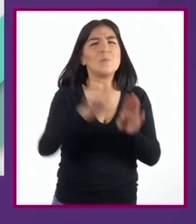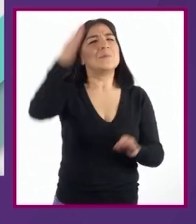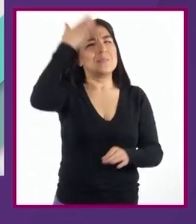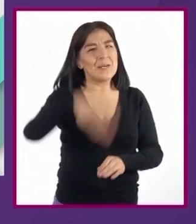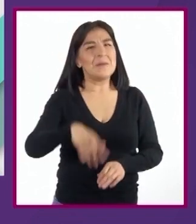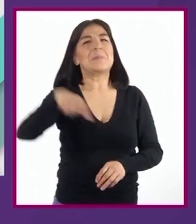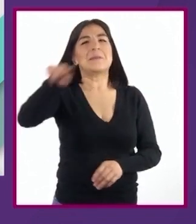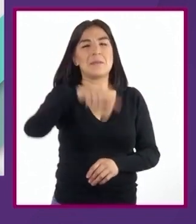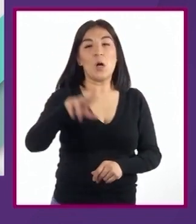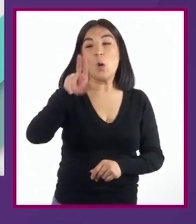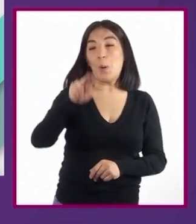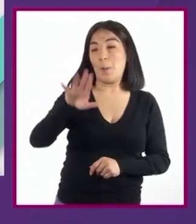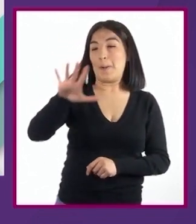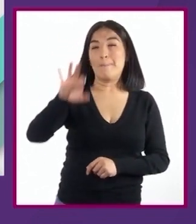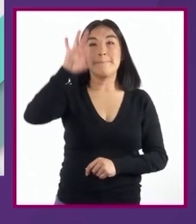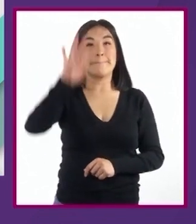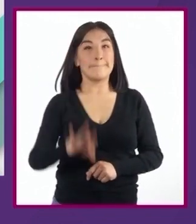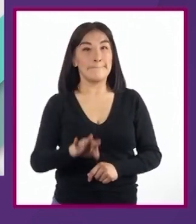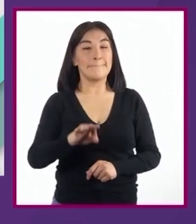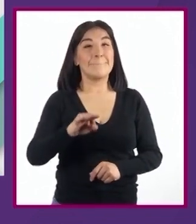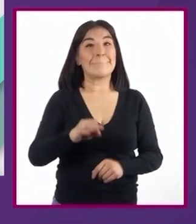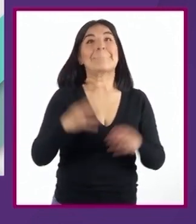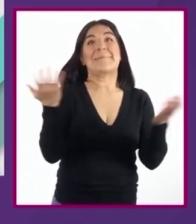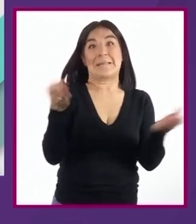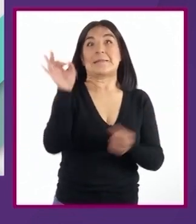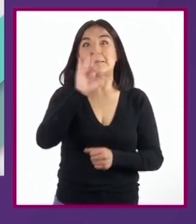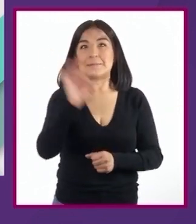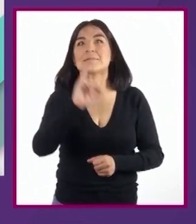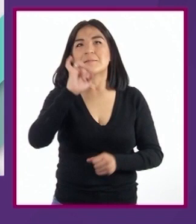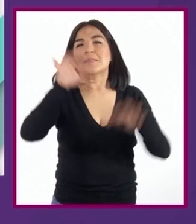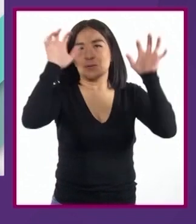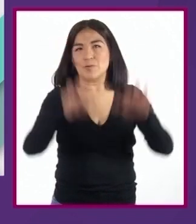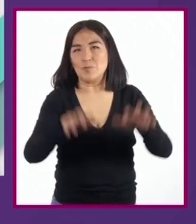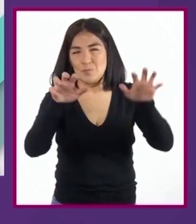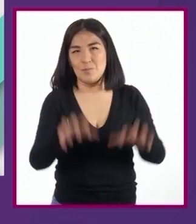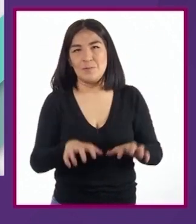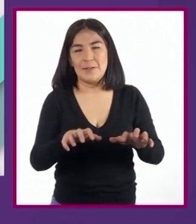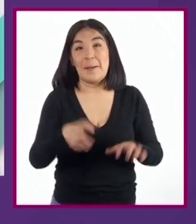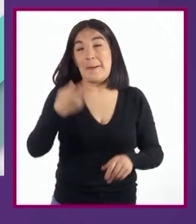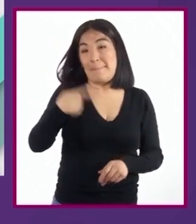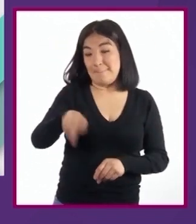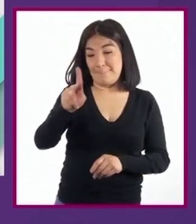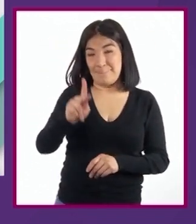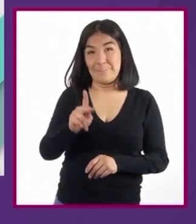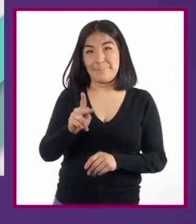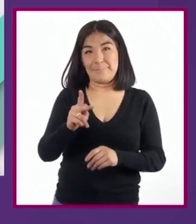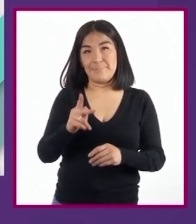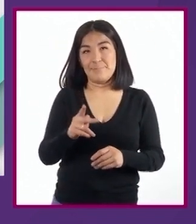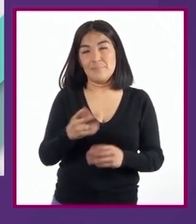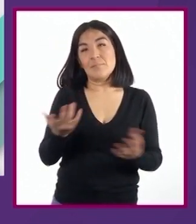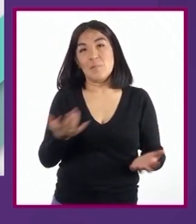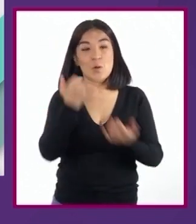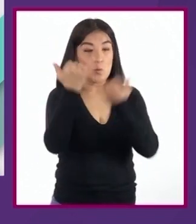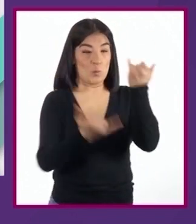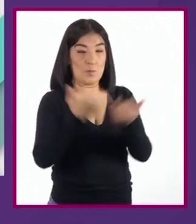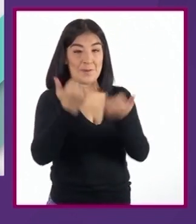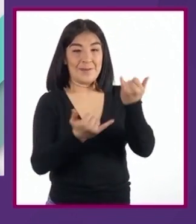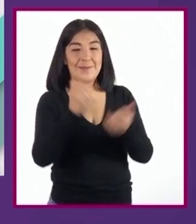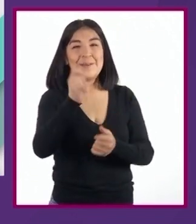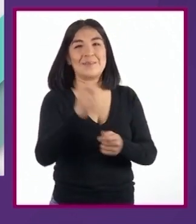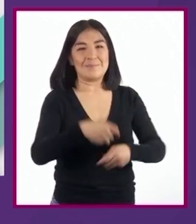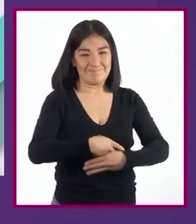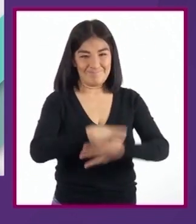hay 85% de probabilidad de lluvia. Sin embargo, Si estamos hablando del juego de